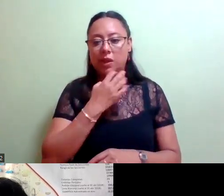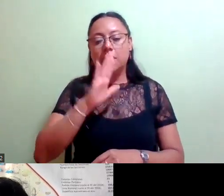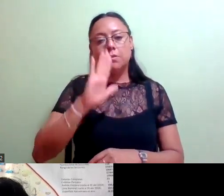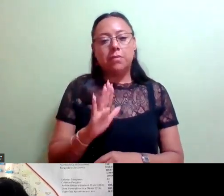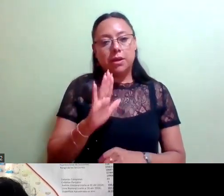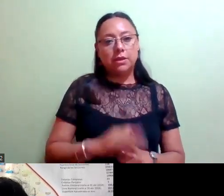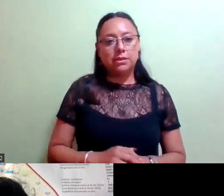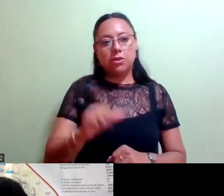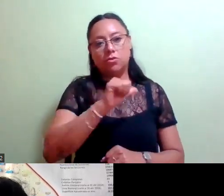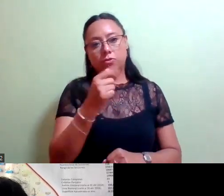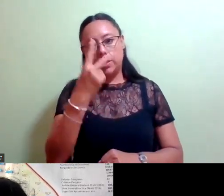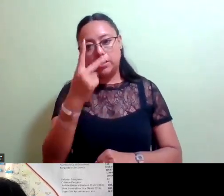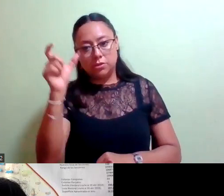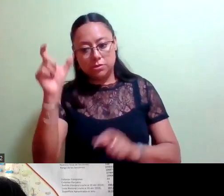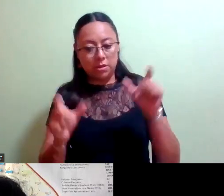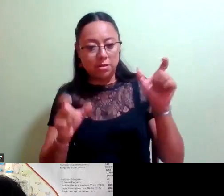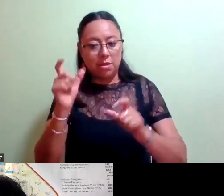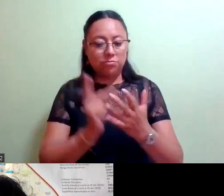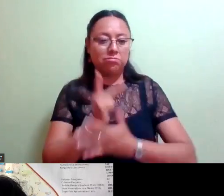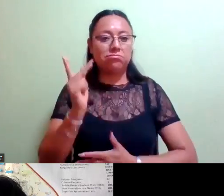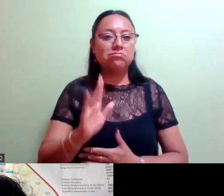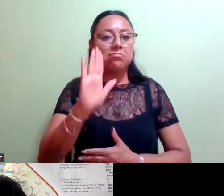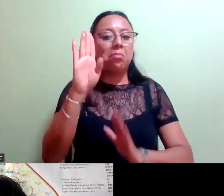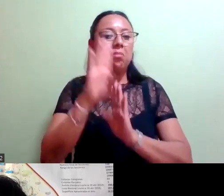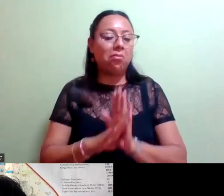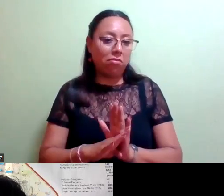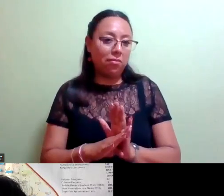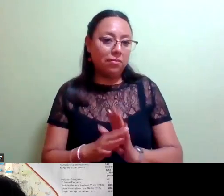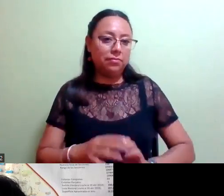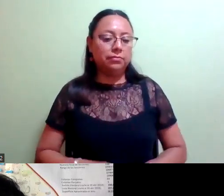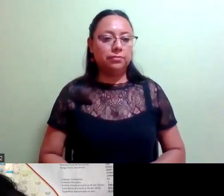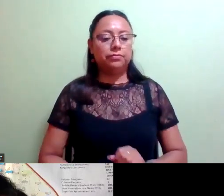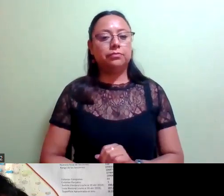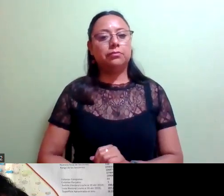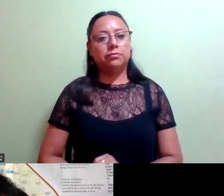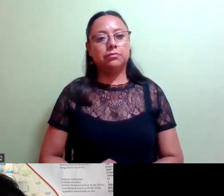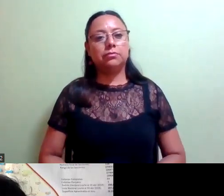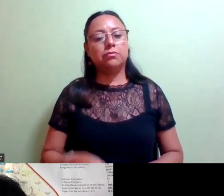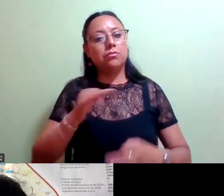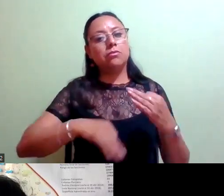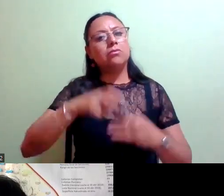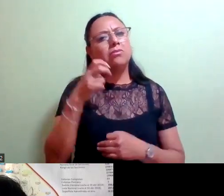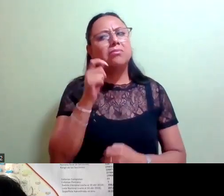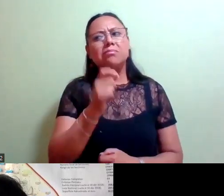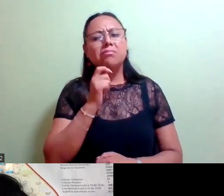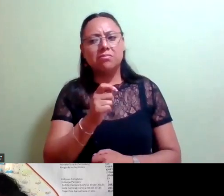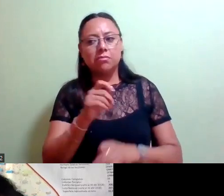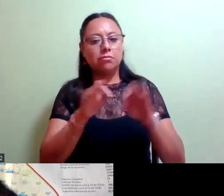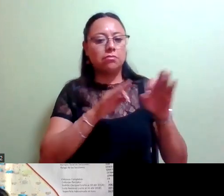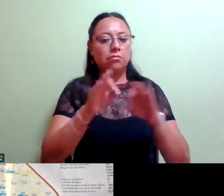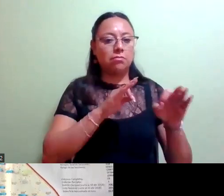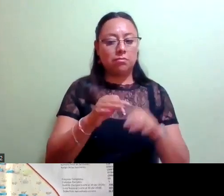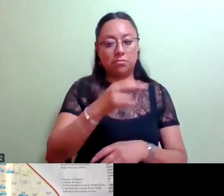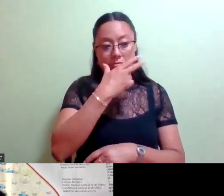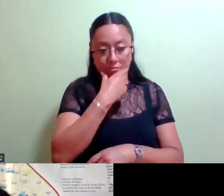categorías galardonadas. Lo anterior no implica que queramos comparar el trabajo de Miguel Concha con